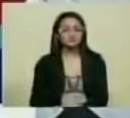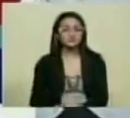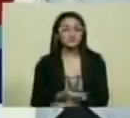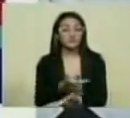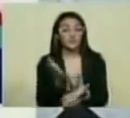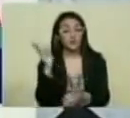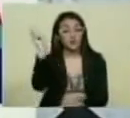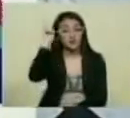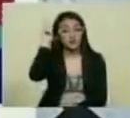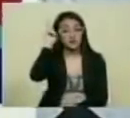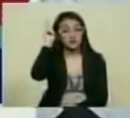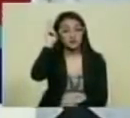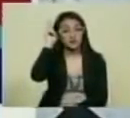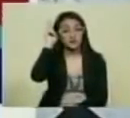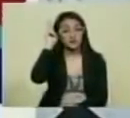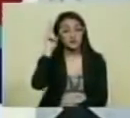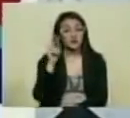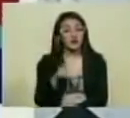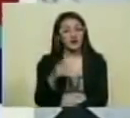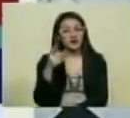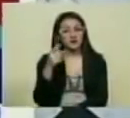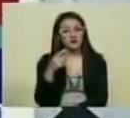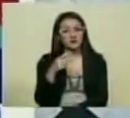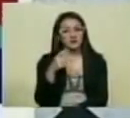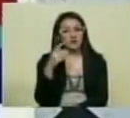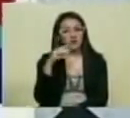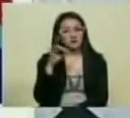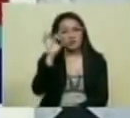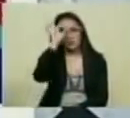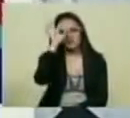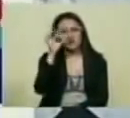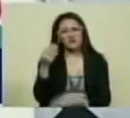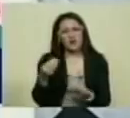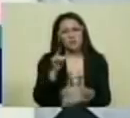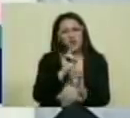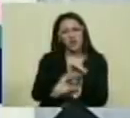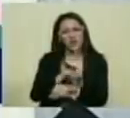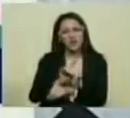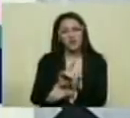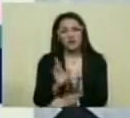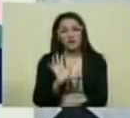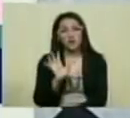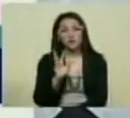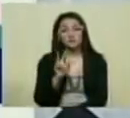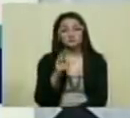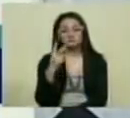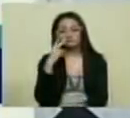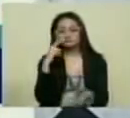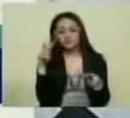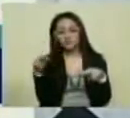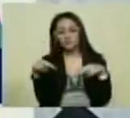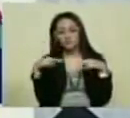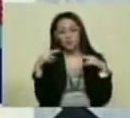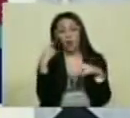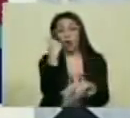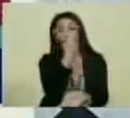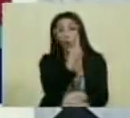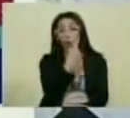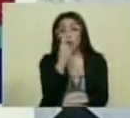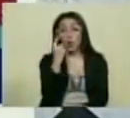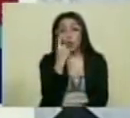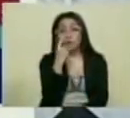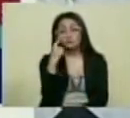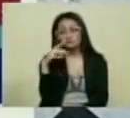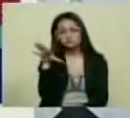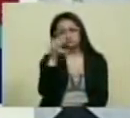indígenas no saben mentir. Hablan a los ojos, hablan con los ojos. Y cuando